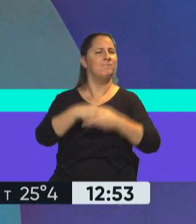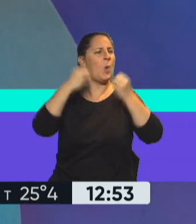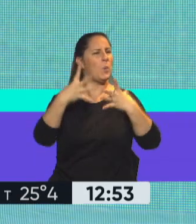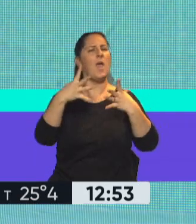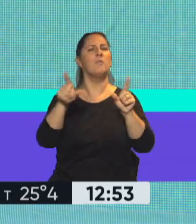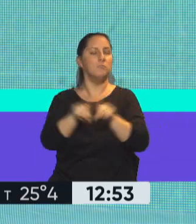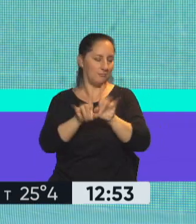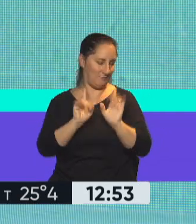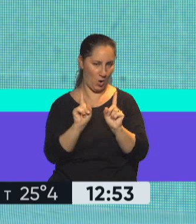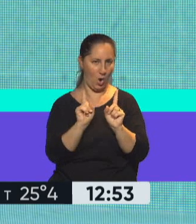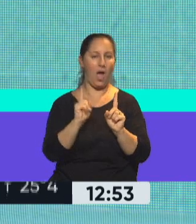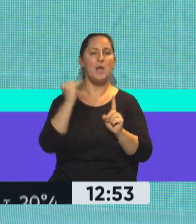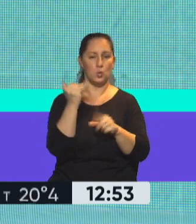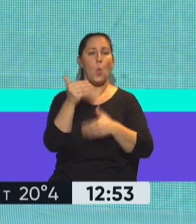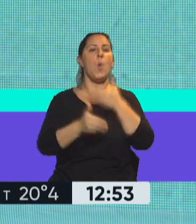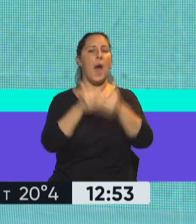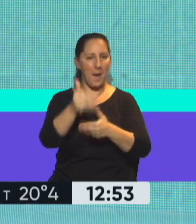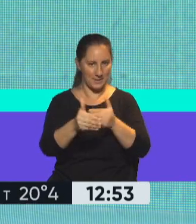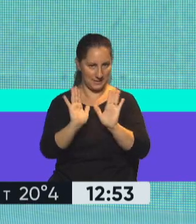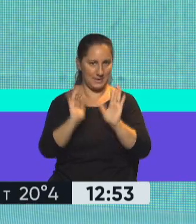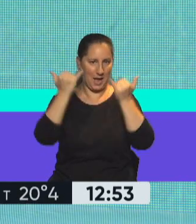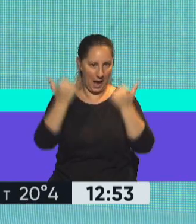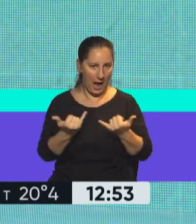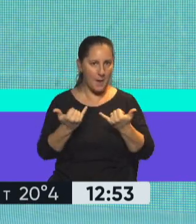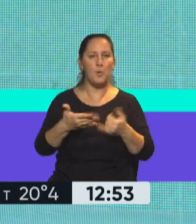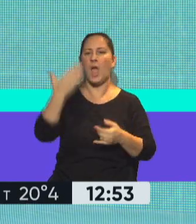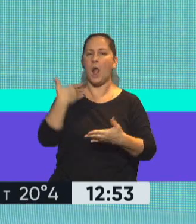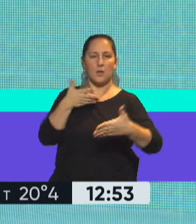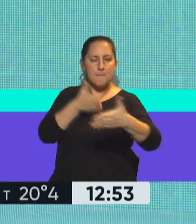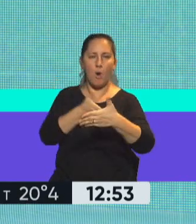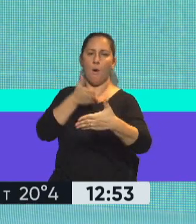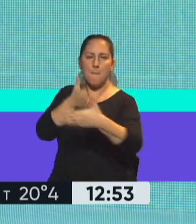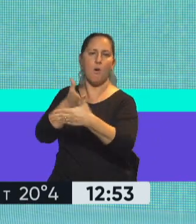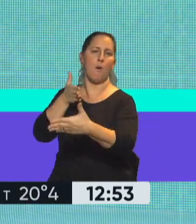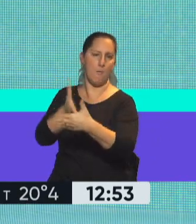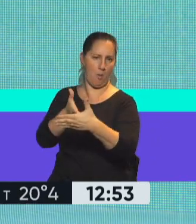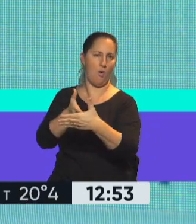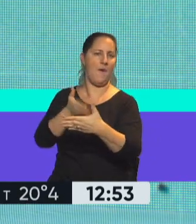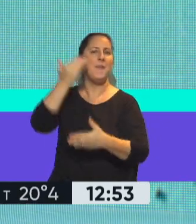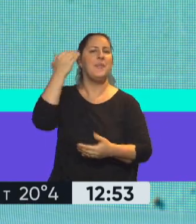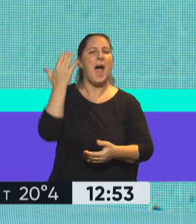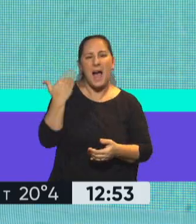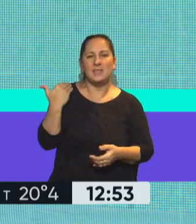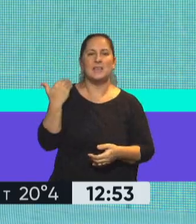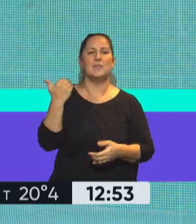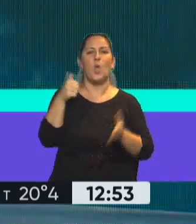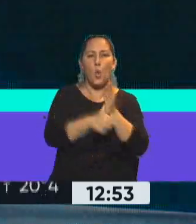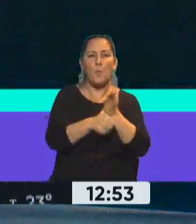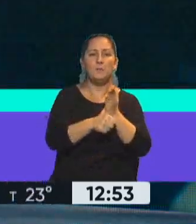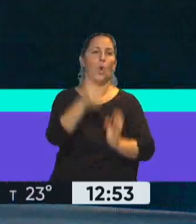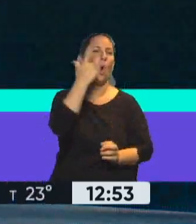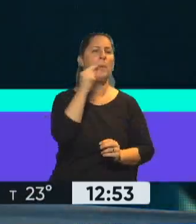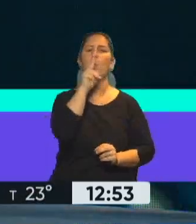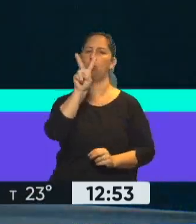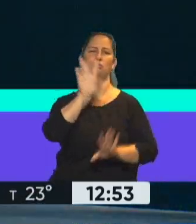importante. Obviamente, ¿no? Y sobre todo por las trabas, Juli, que vos decías que generaba precisamente esto de tener que en el DNI ser hombre o